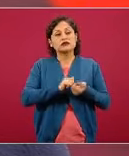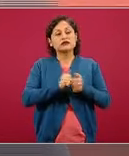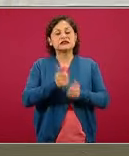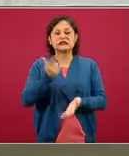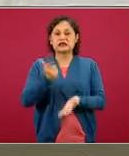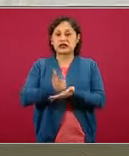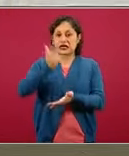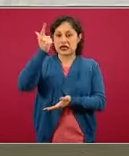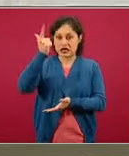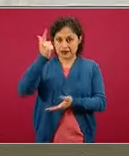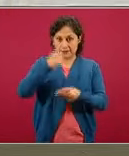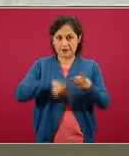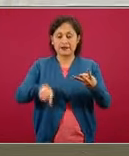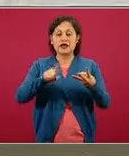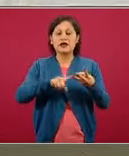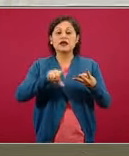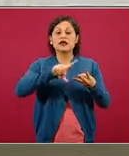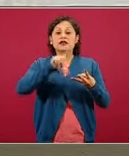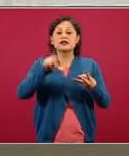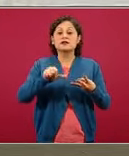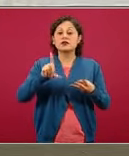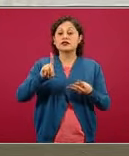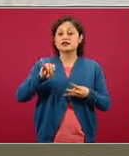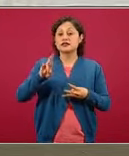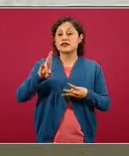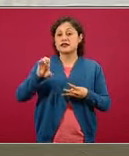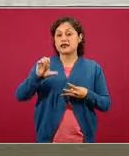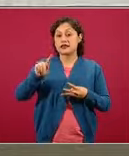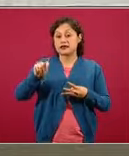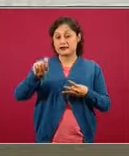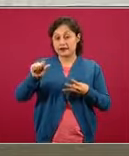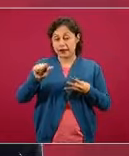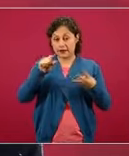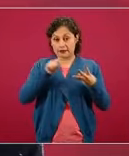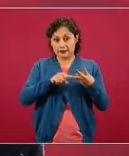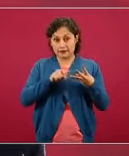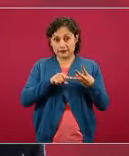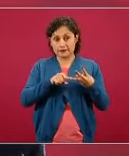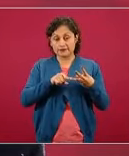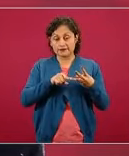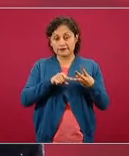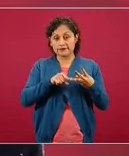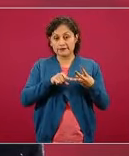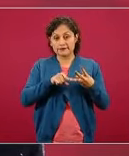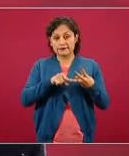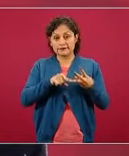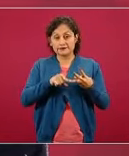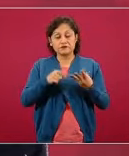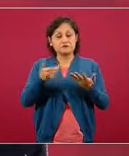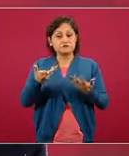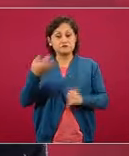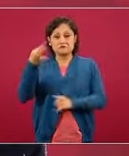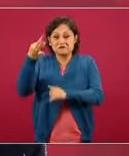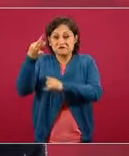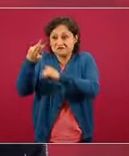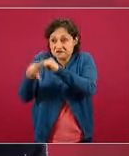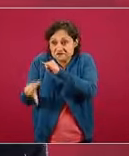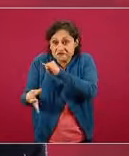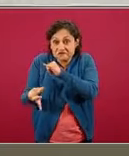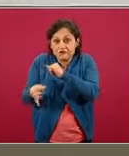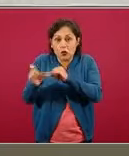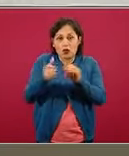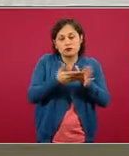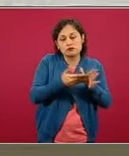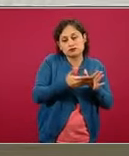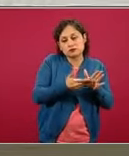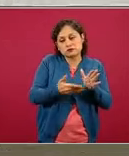y luego está la causa directa, y la causa directa tiene que ver con ese último evento que ocurrió y